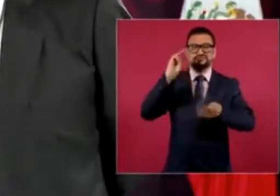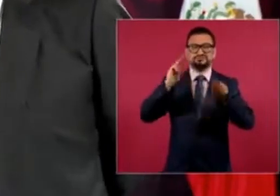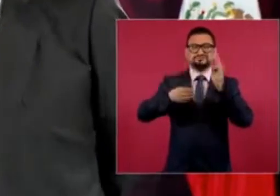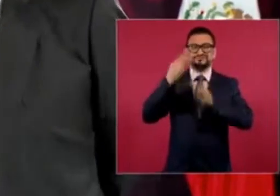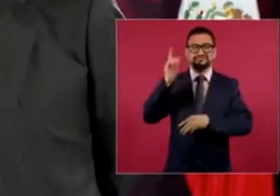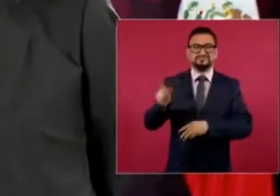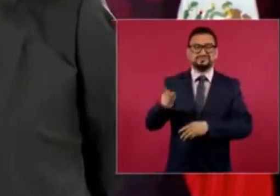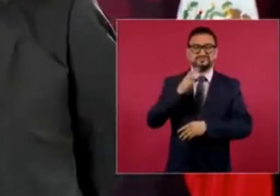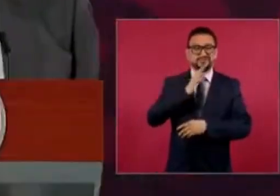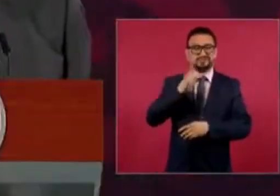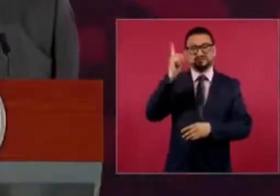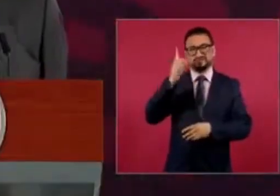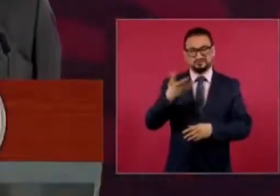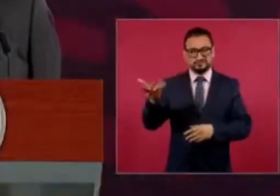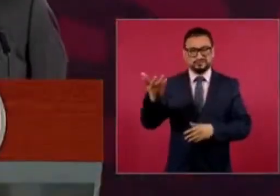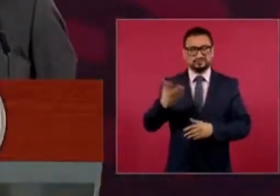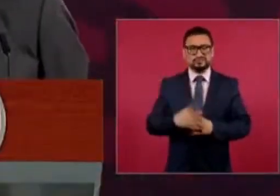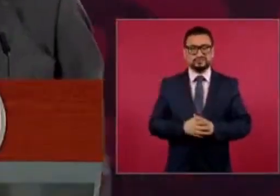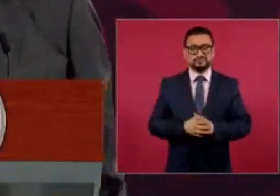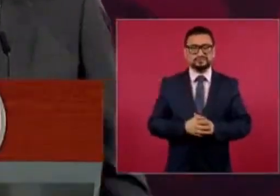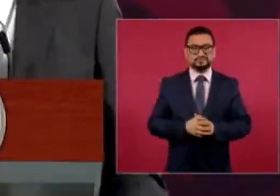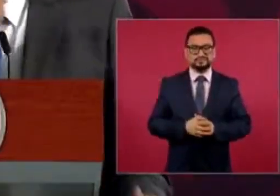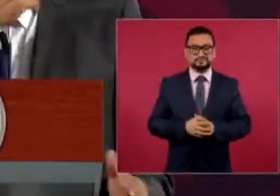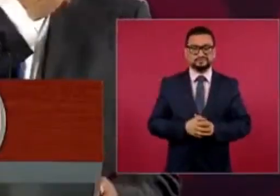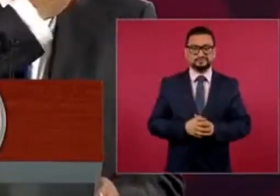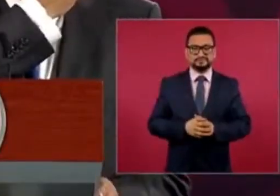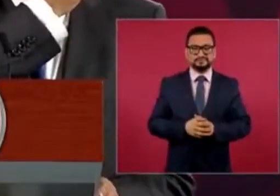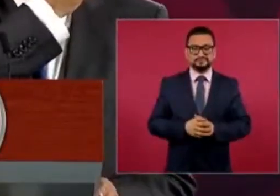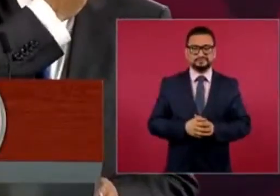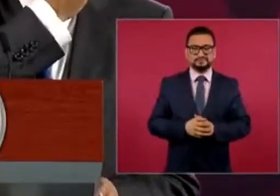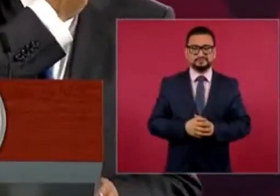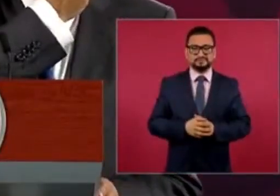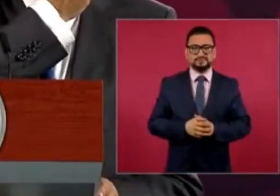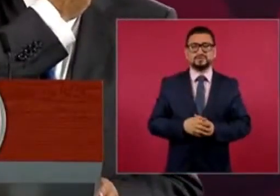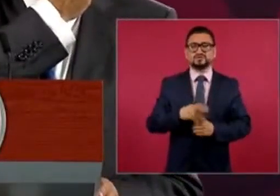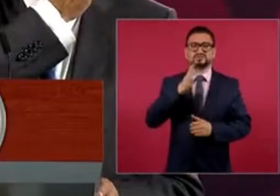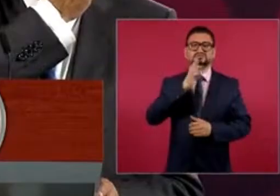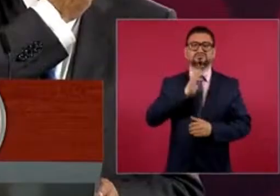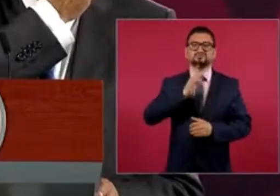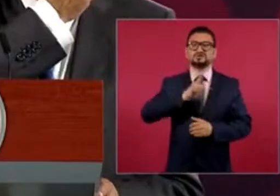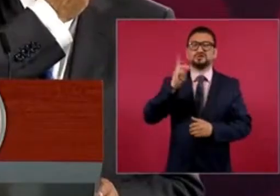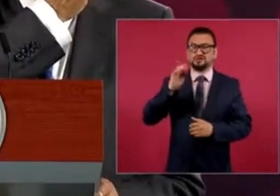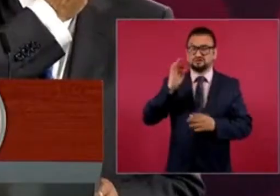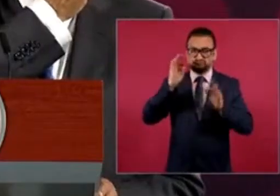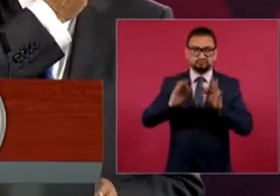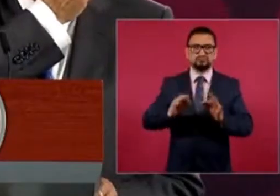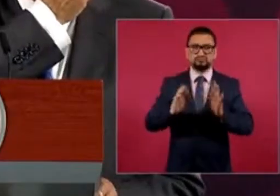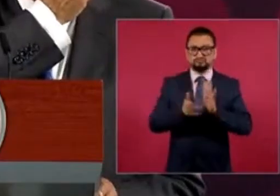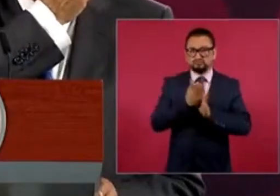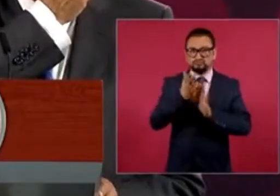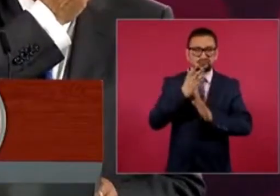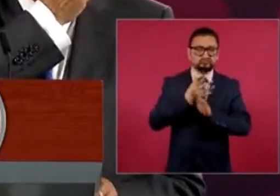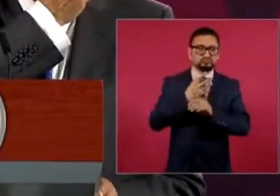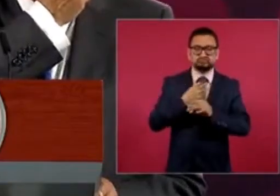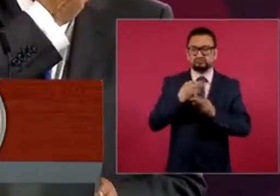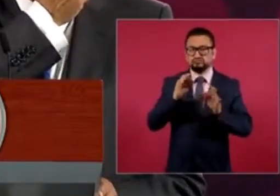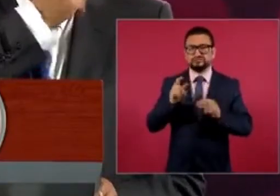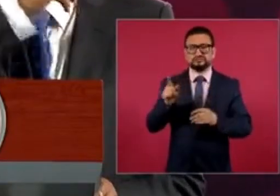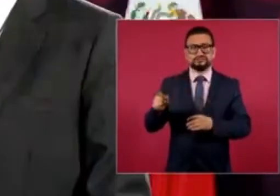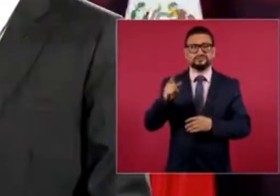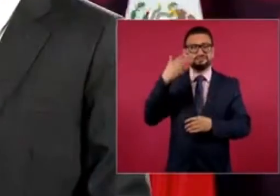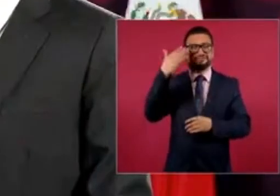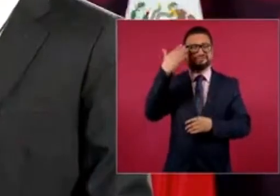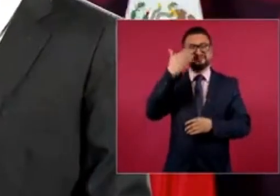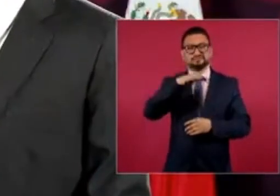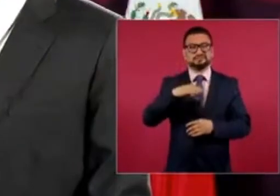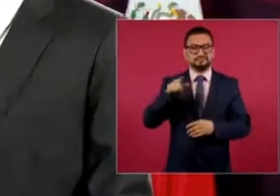o uno de los mejores, o de los mejores trabajadores de la construcción del mundo. Nada,